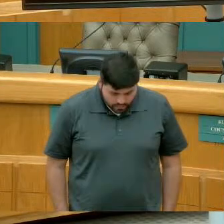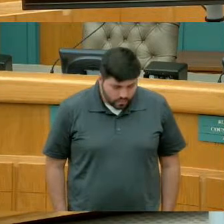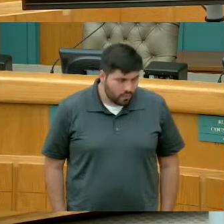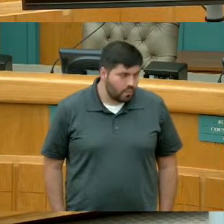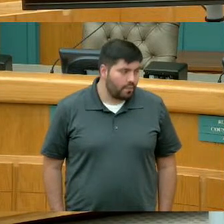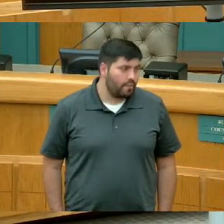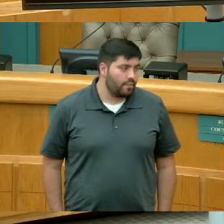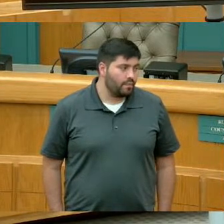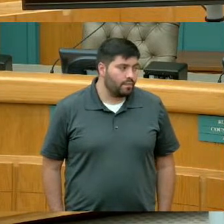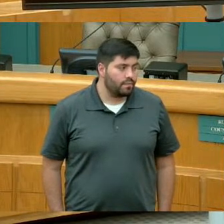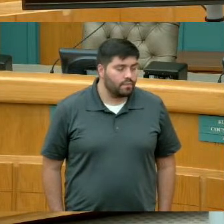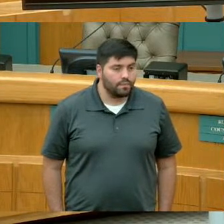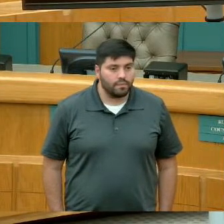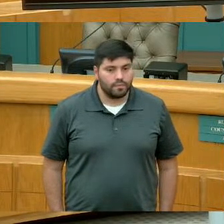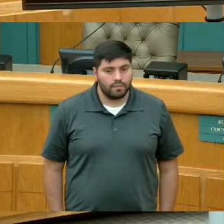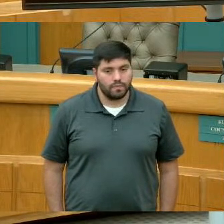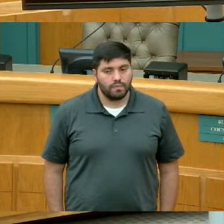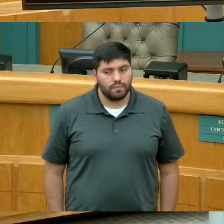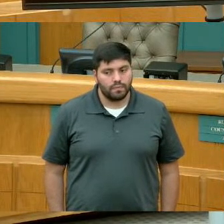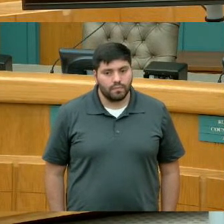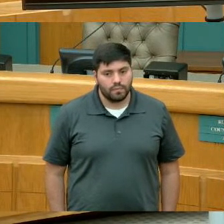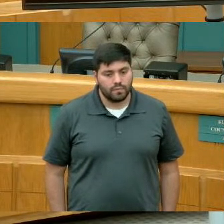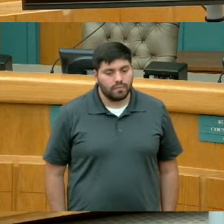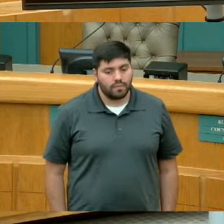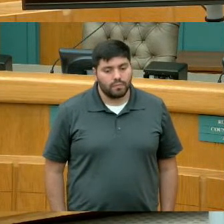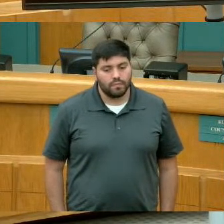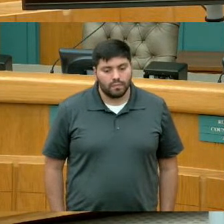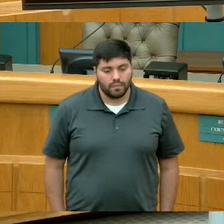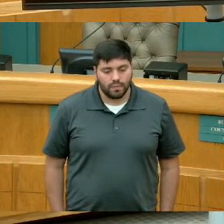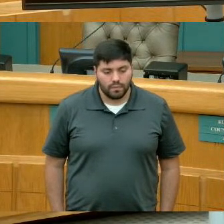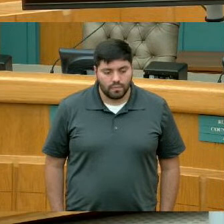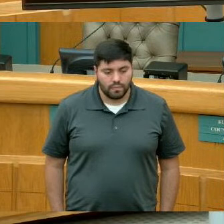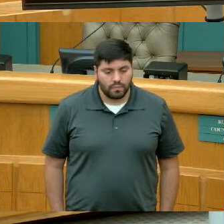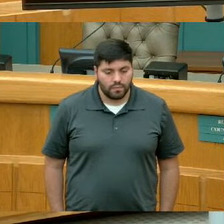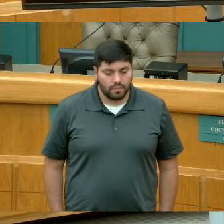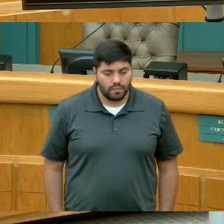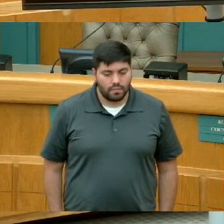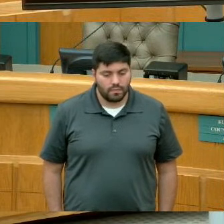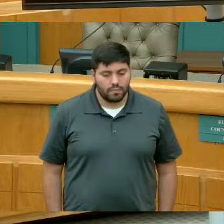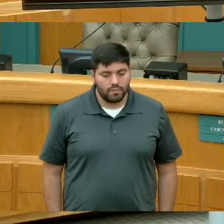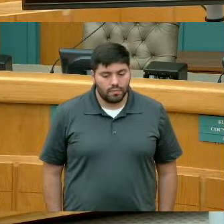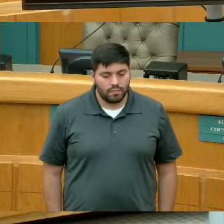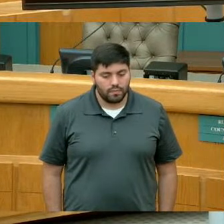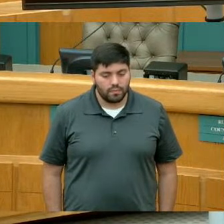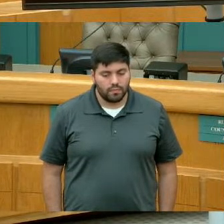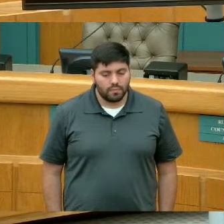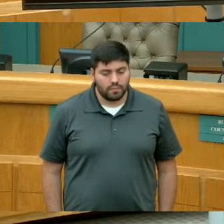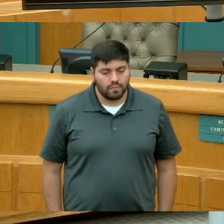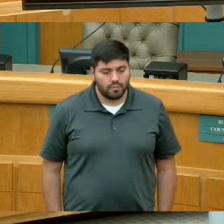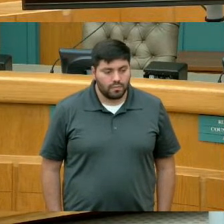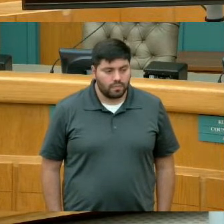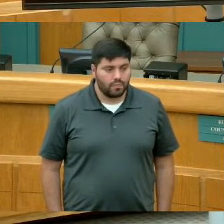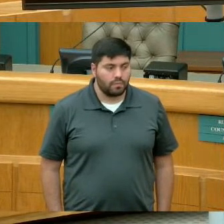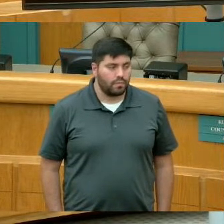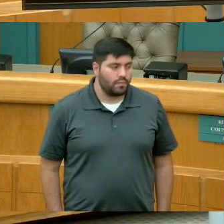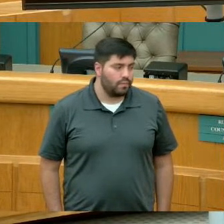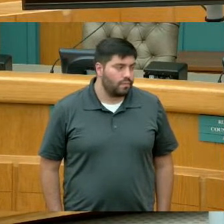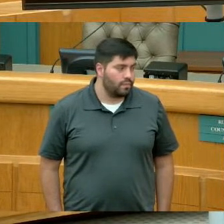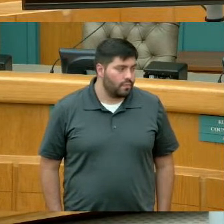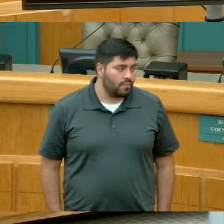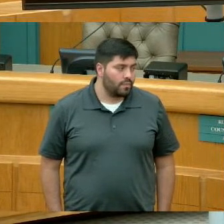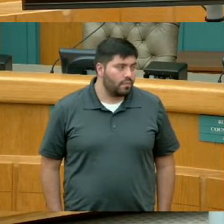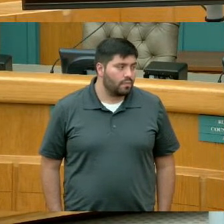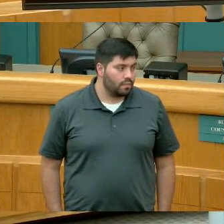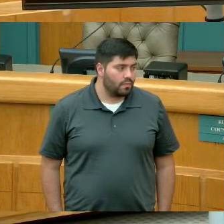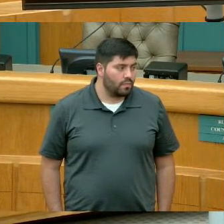Texas emitió una orden ejecutiva que establece que toda persona en Texas deberá cubrirse la cara y la nariz cuando esté dentro de una entidad comercial